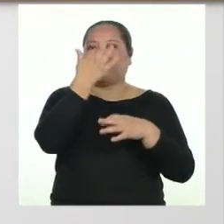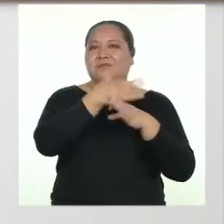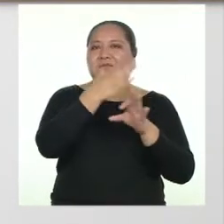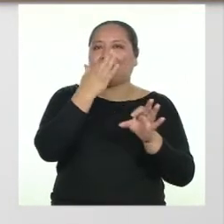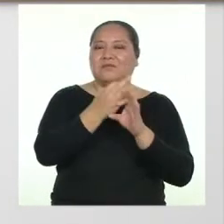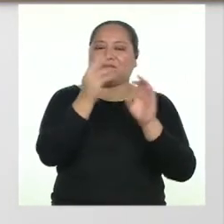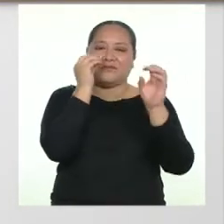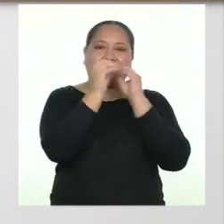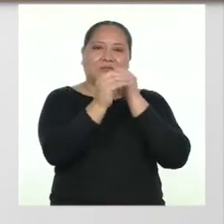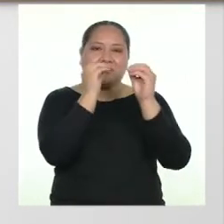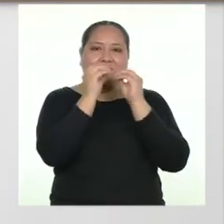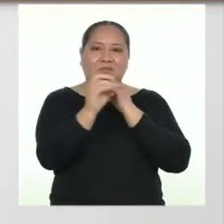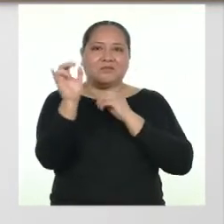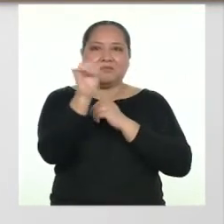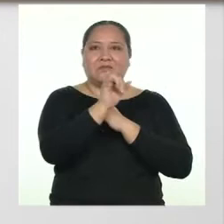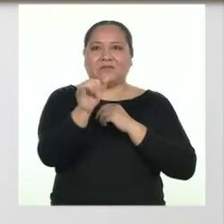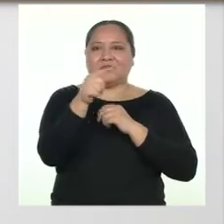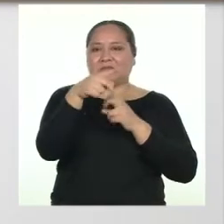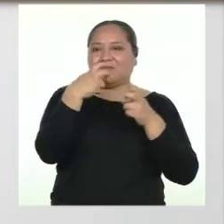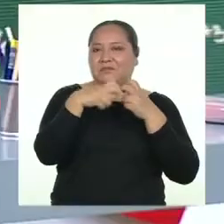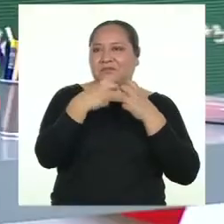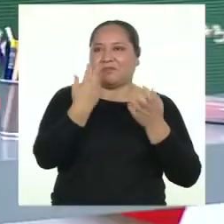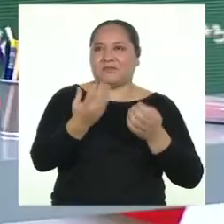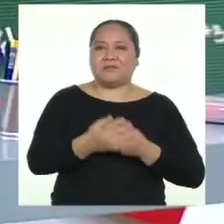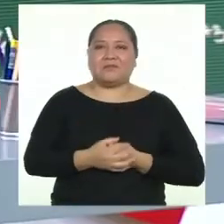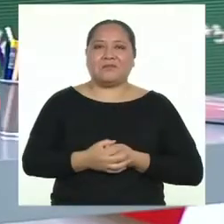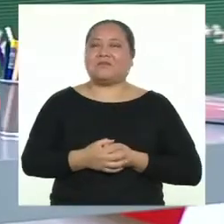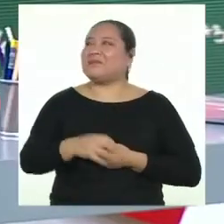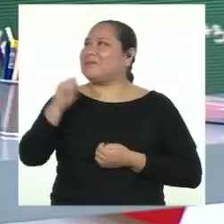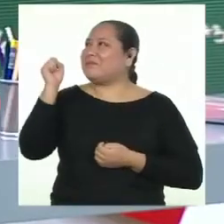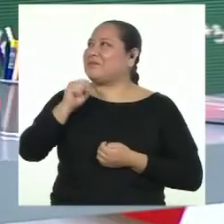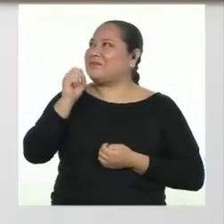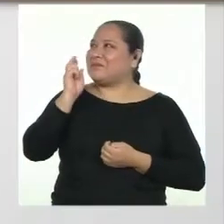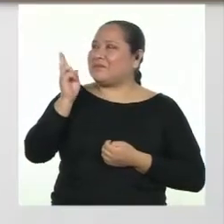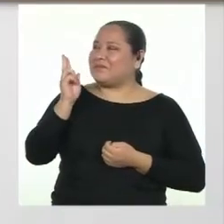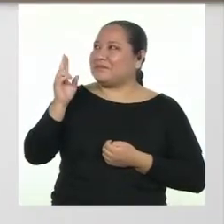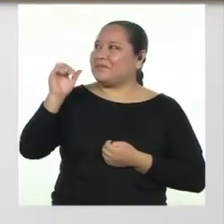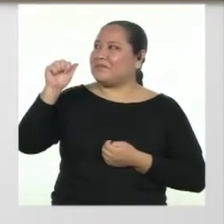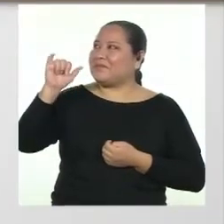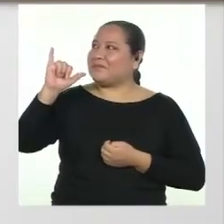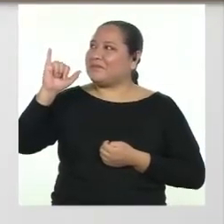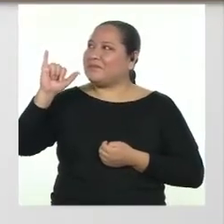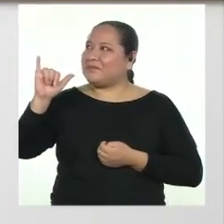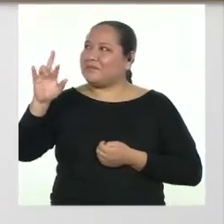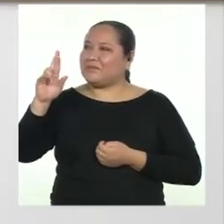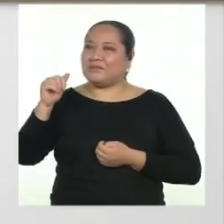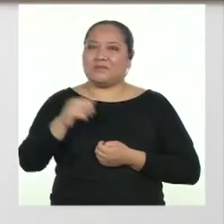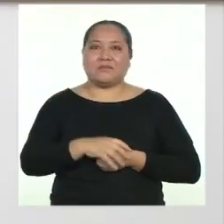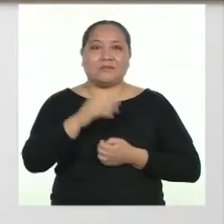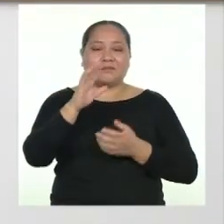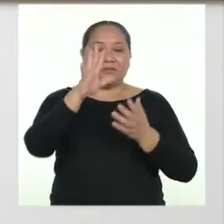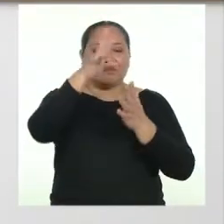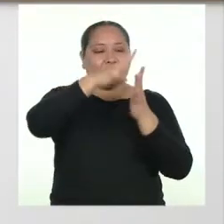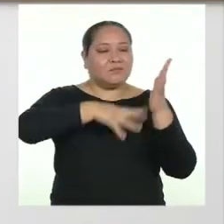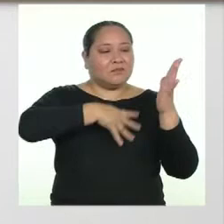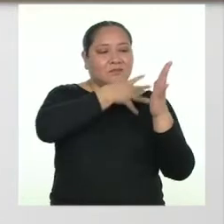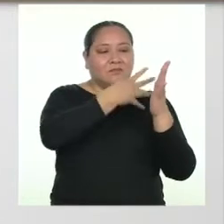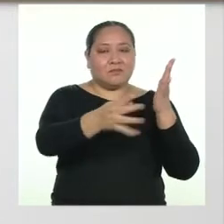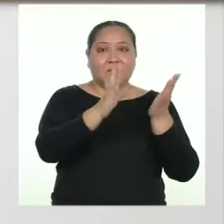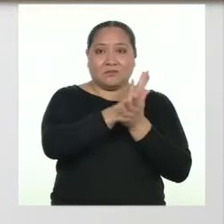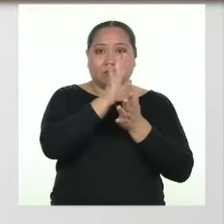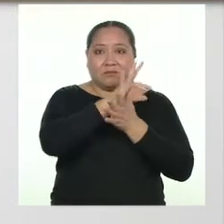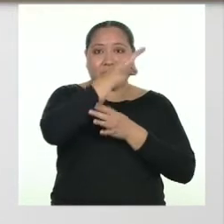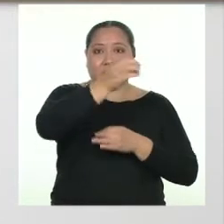para resolver la misma situación? ¡Claro, profesora Aira! Ten hojas cuadriculadas o regla a la